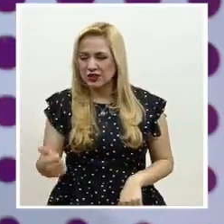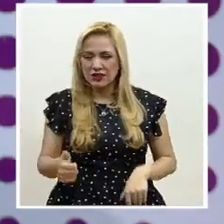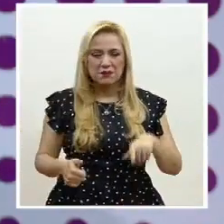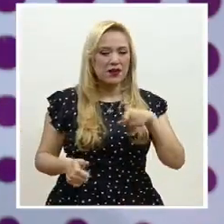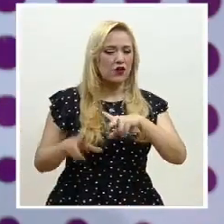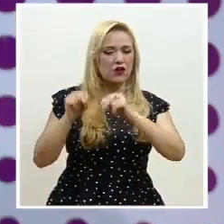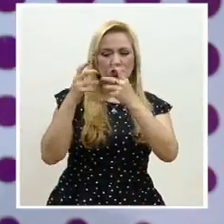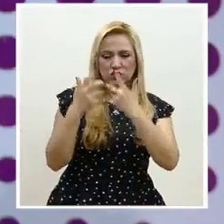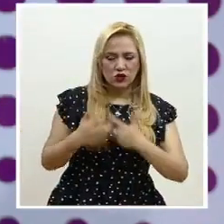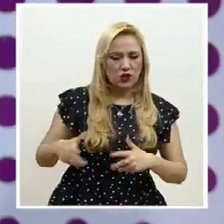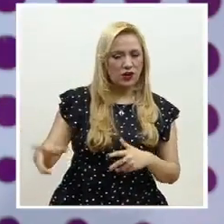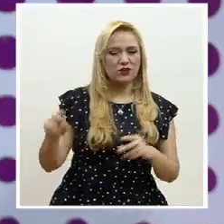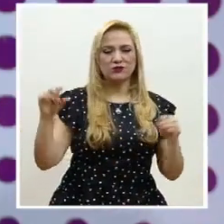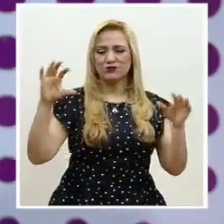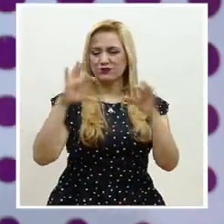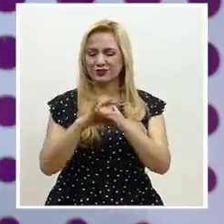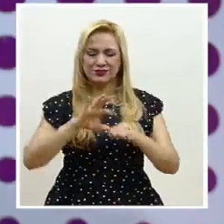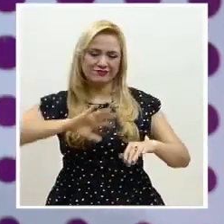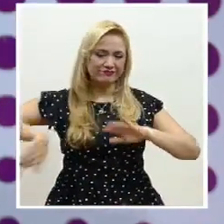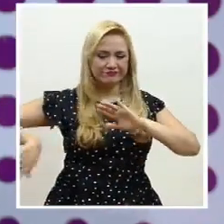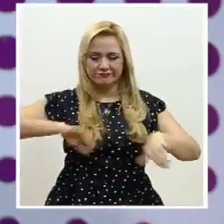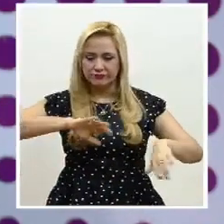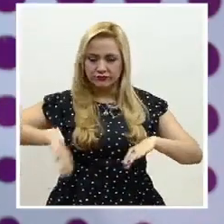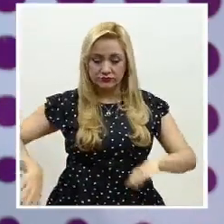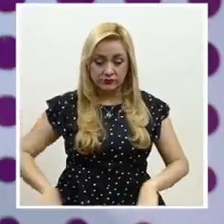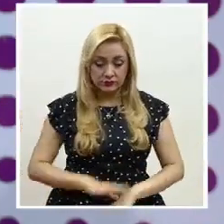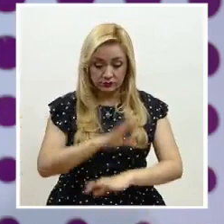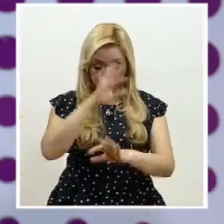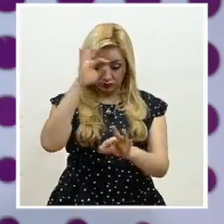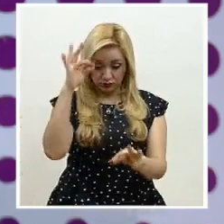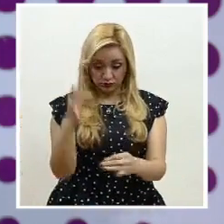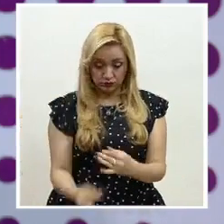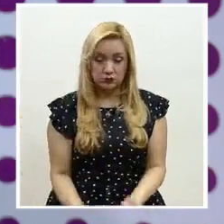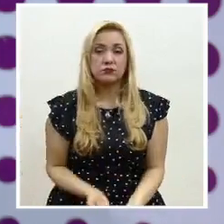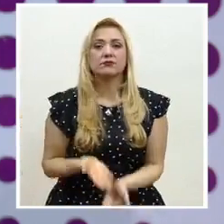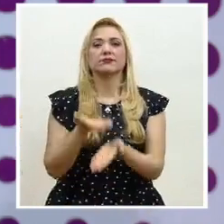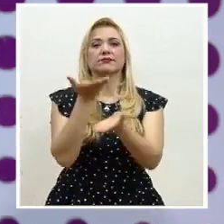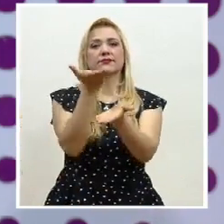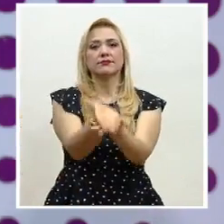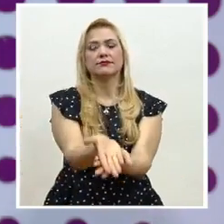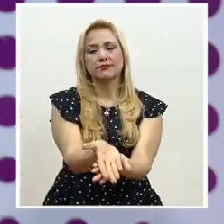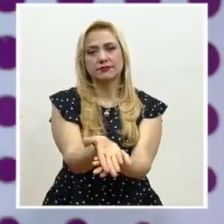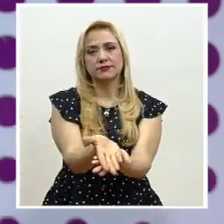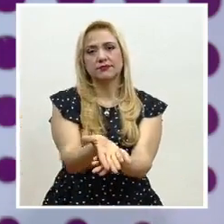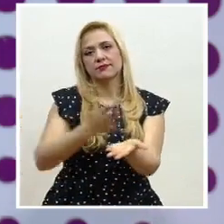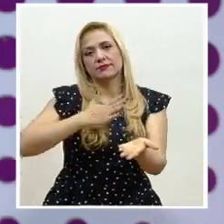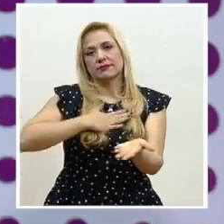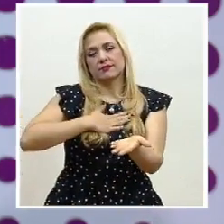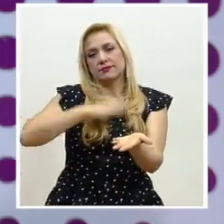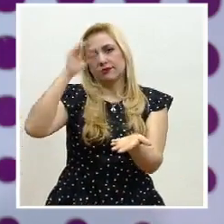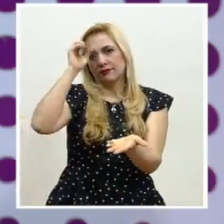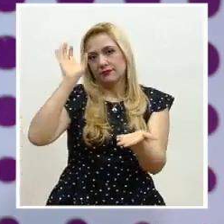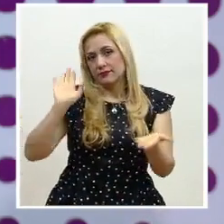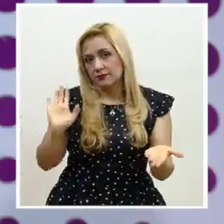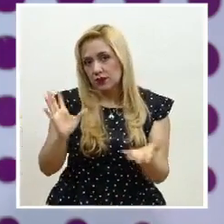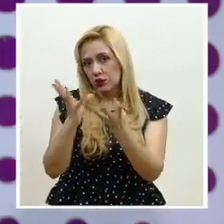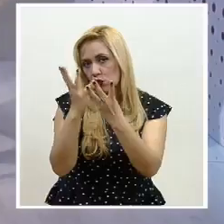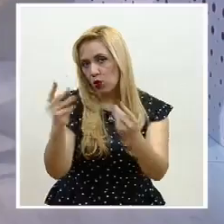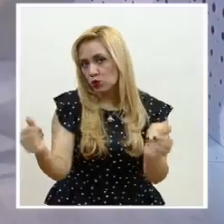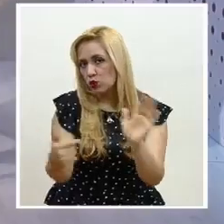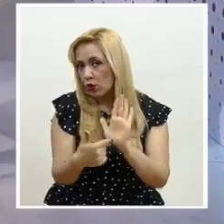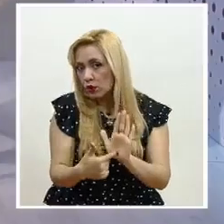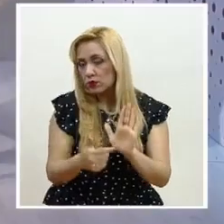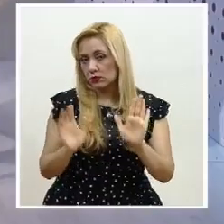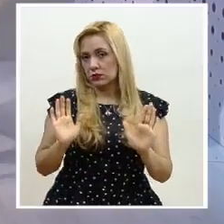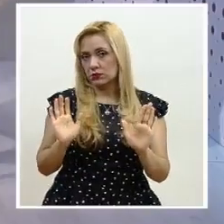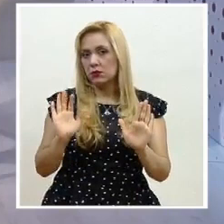comentando también Fernando, hacer una propuesta de lo que, claro, desde nuestra visión, tiene que ser la solución al caso concreto. Puede